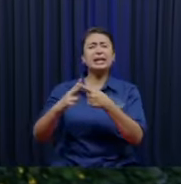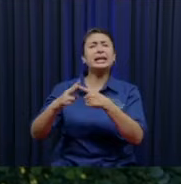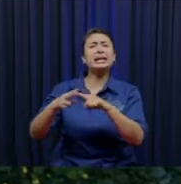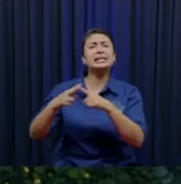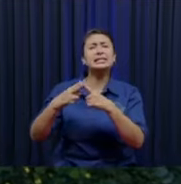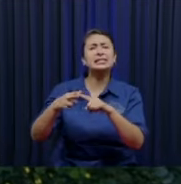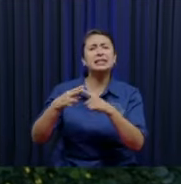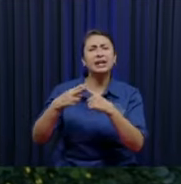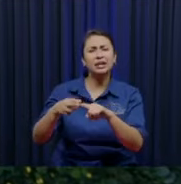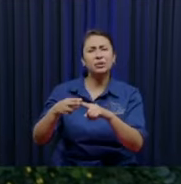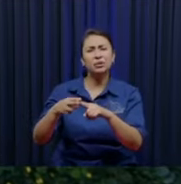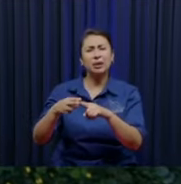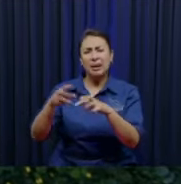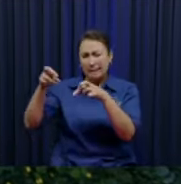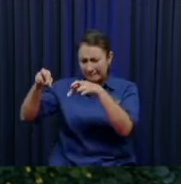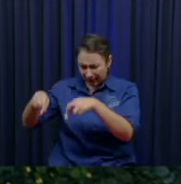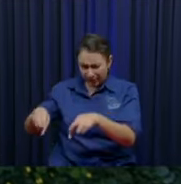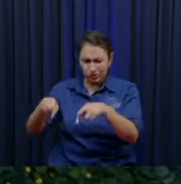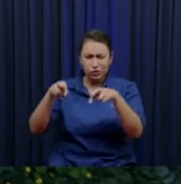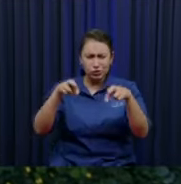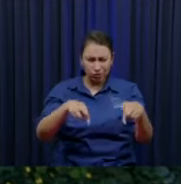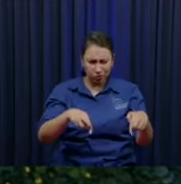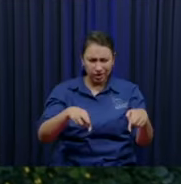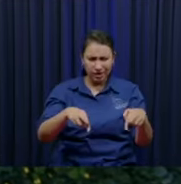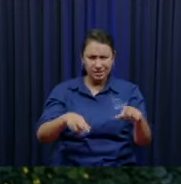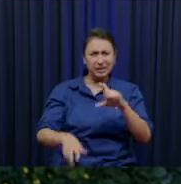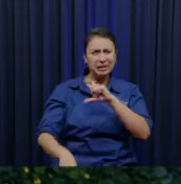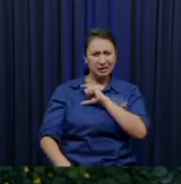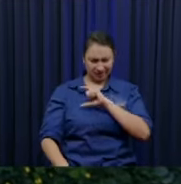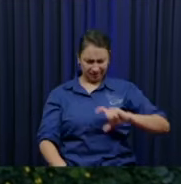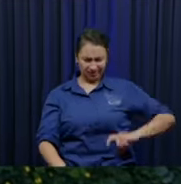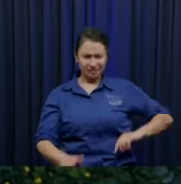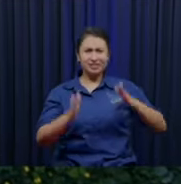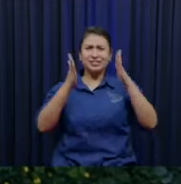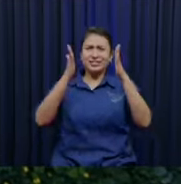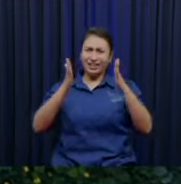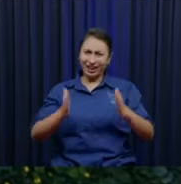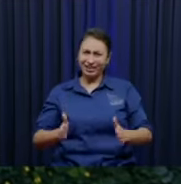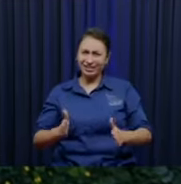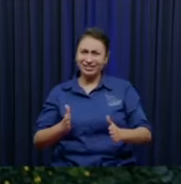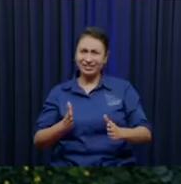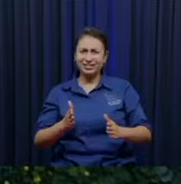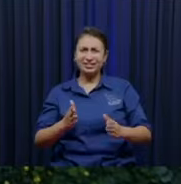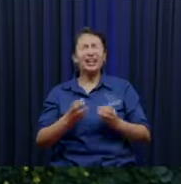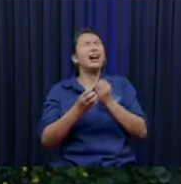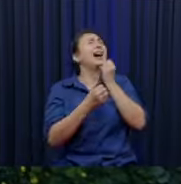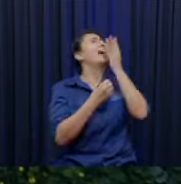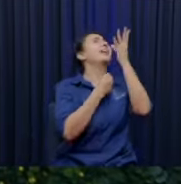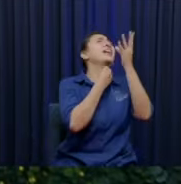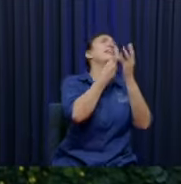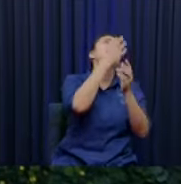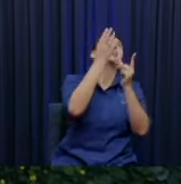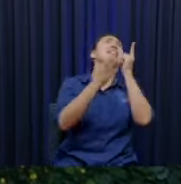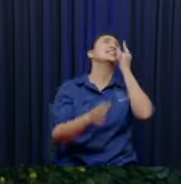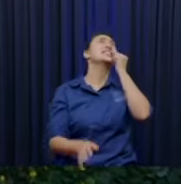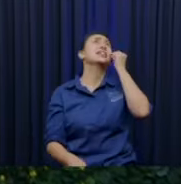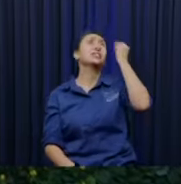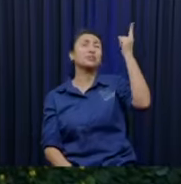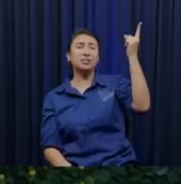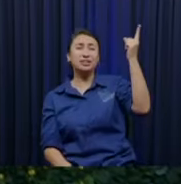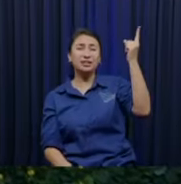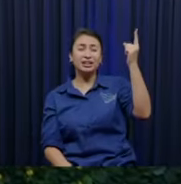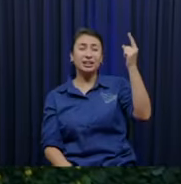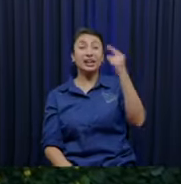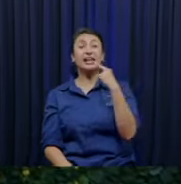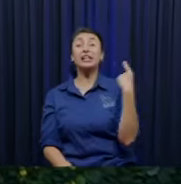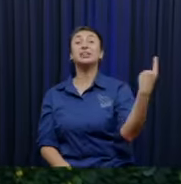los bendecía. Había, bueno, usted sabe, algunos se fueron muy famosos, pero había unos que tal vez usted no conoció.